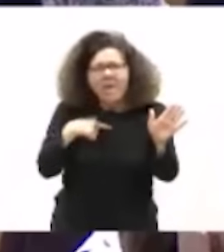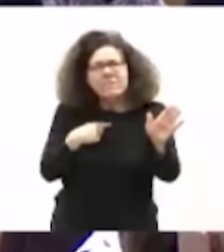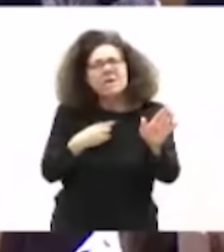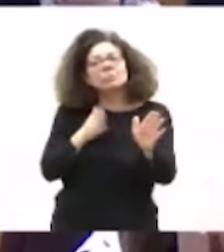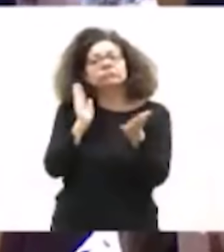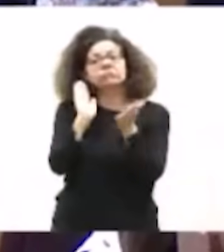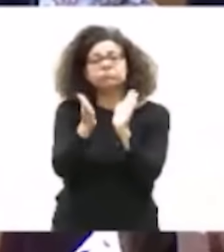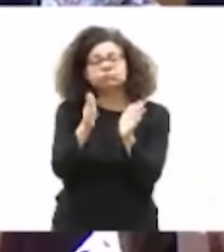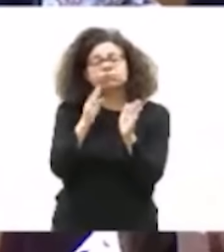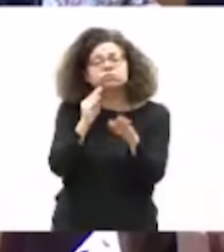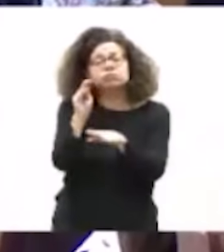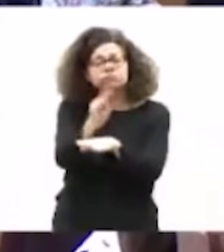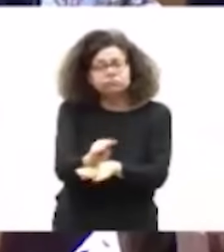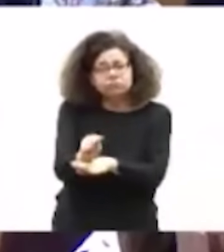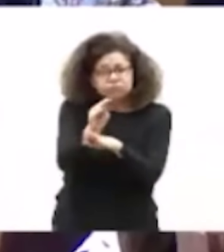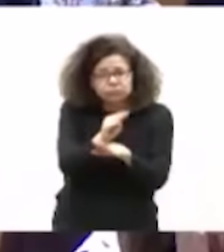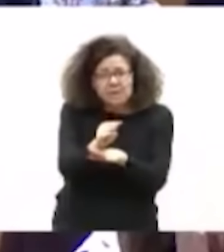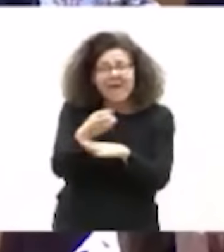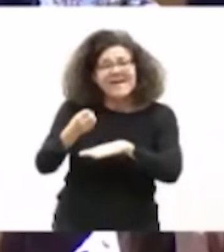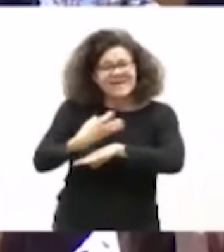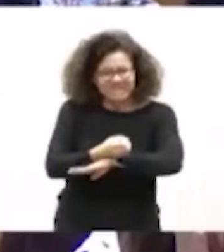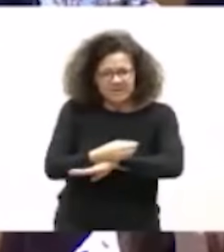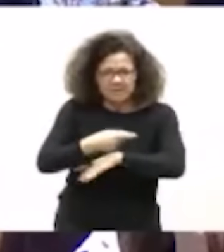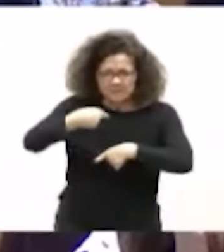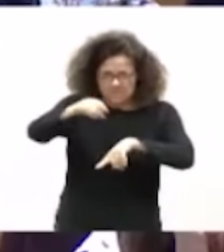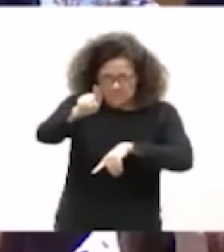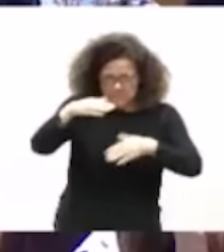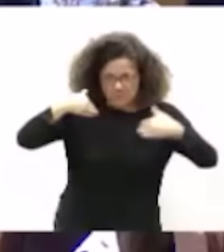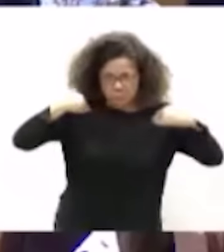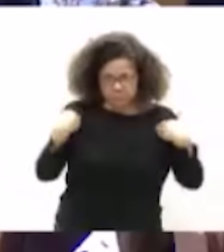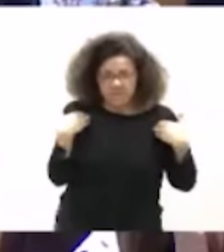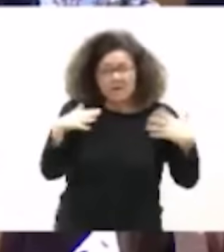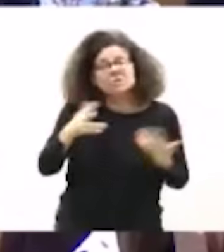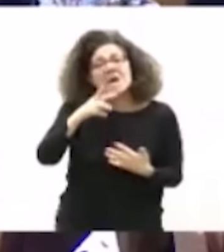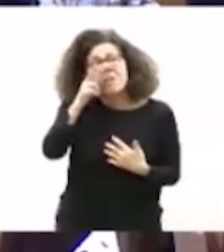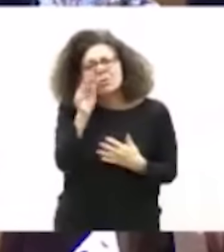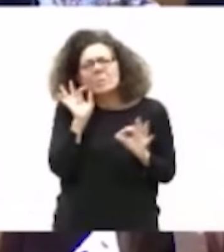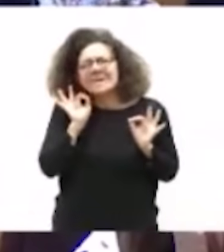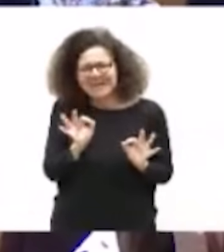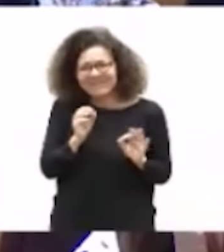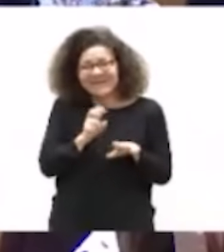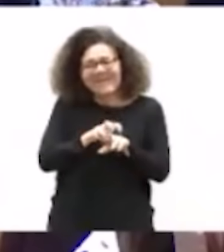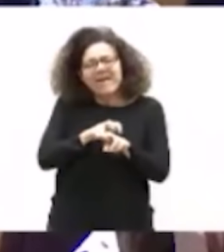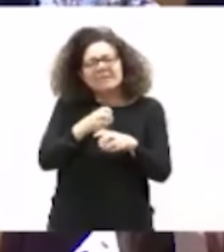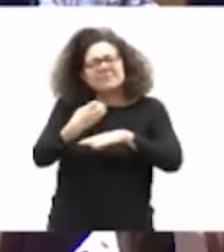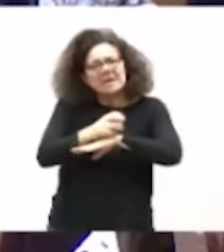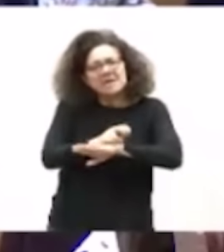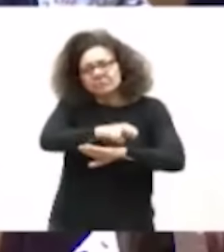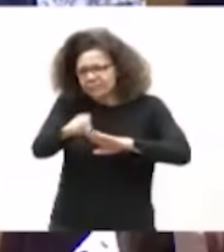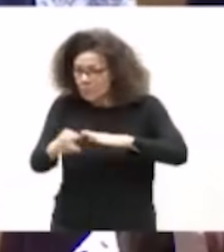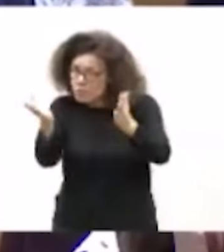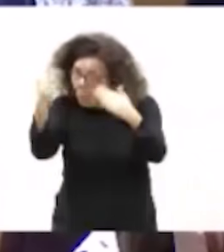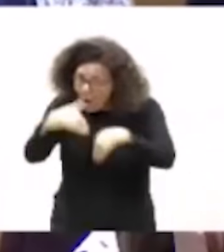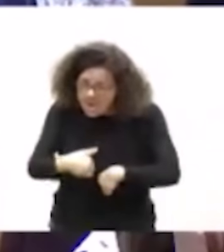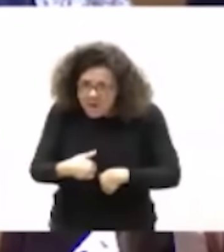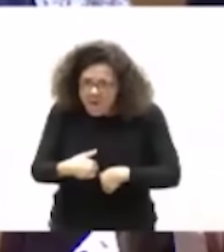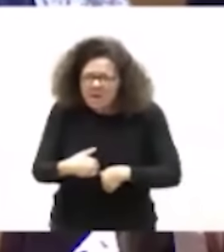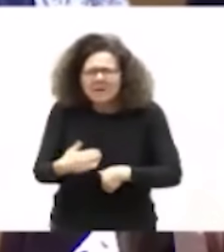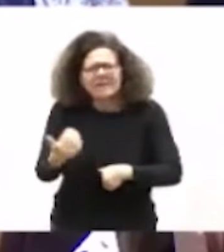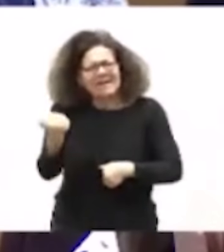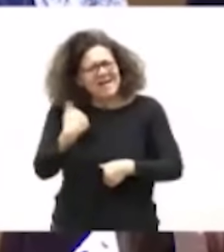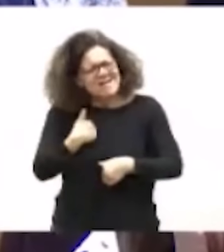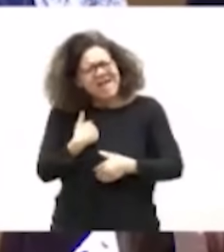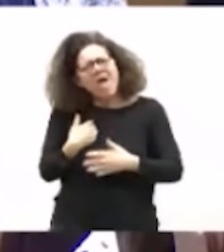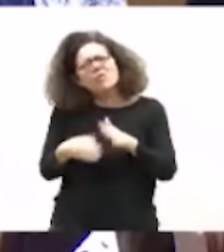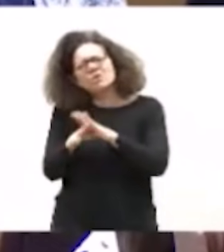de cercanías es cosa suya. Así que, por favor, preocúpese de que no descarrilen los trenes y déjese de enredar con Twitter,